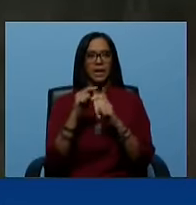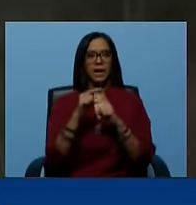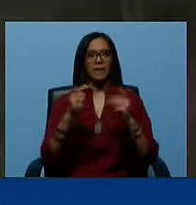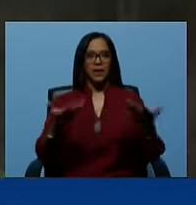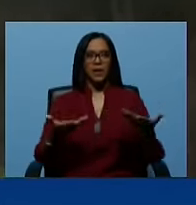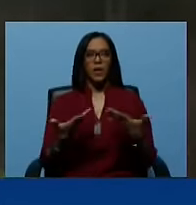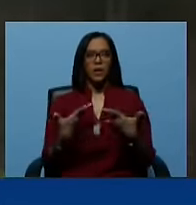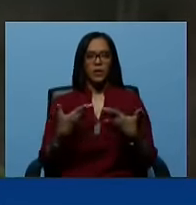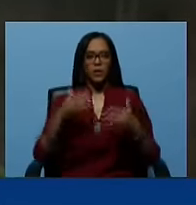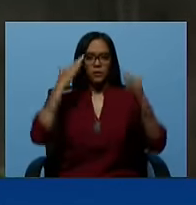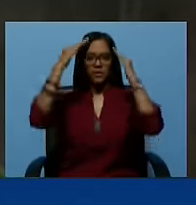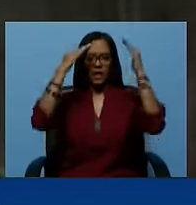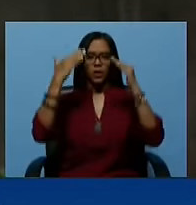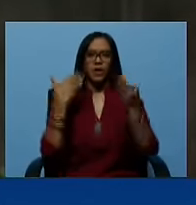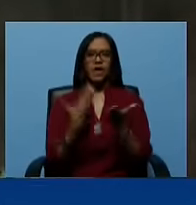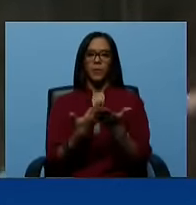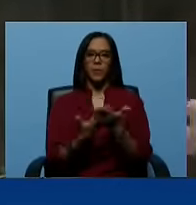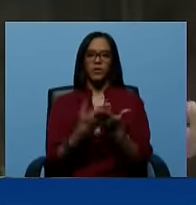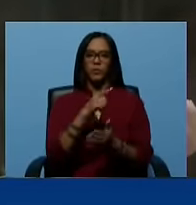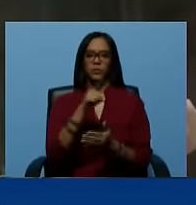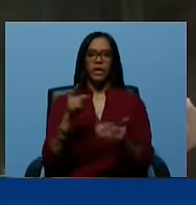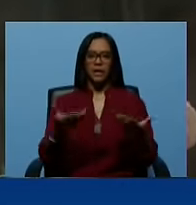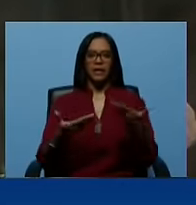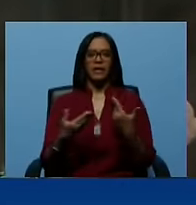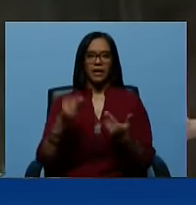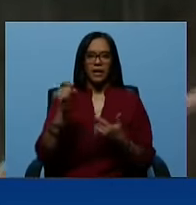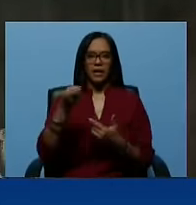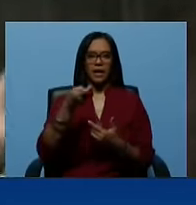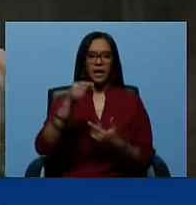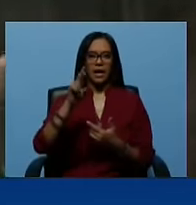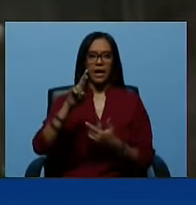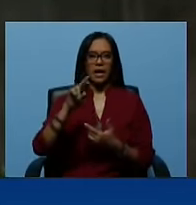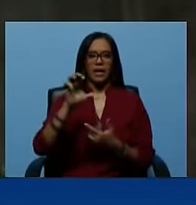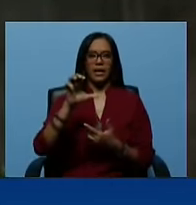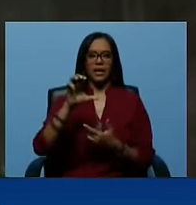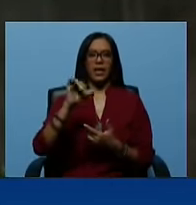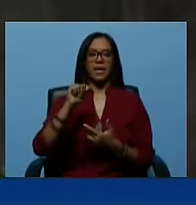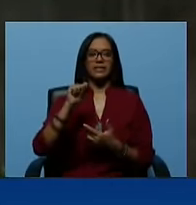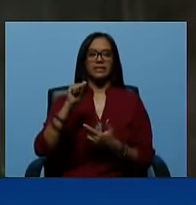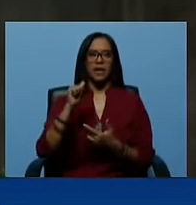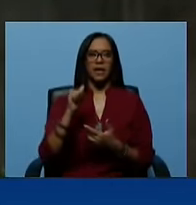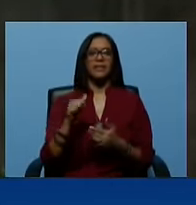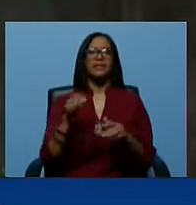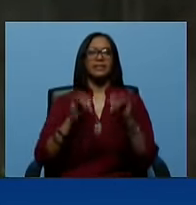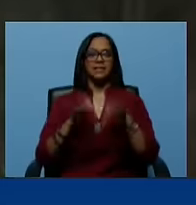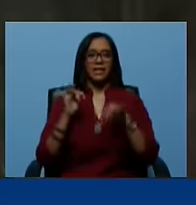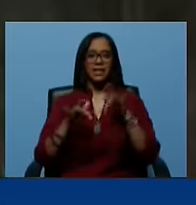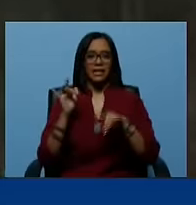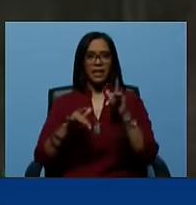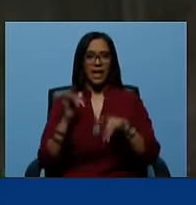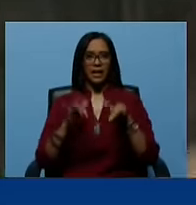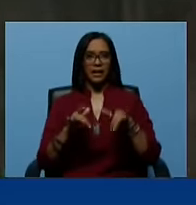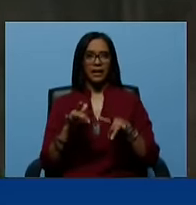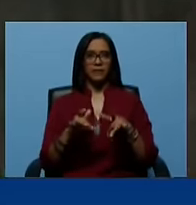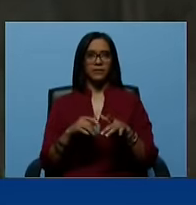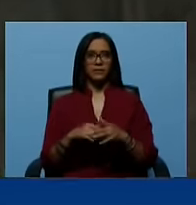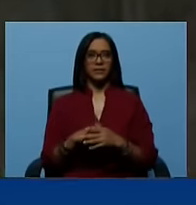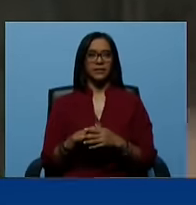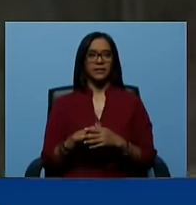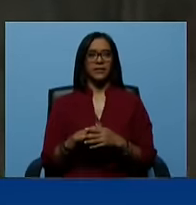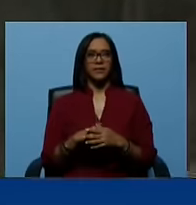las propuestas que ustedes traen a Grecia Colmenares, secretaria general